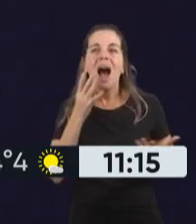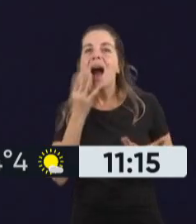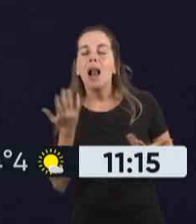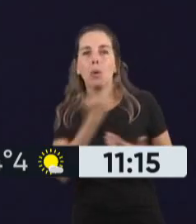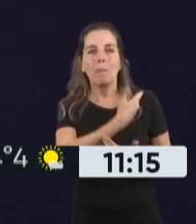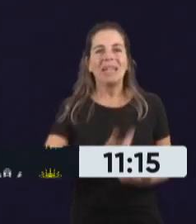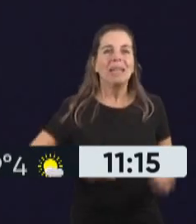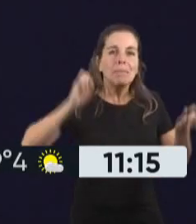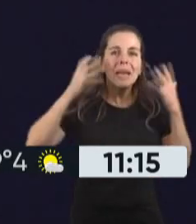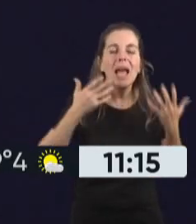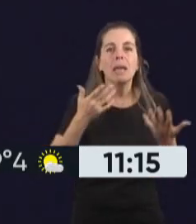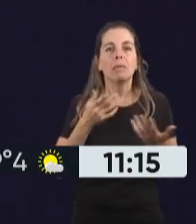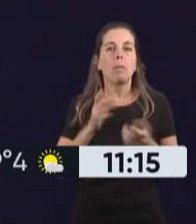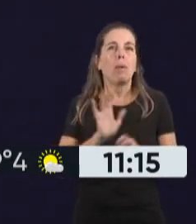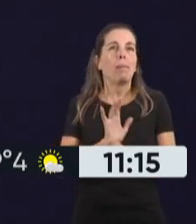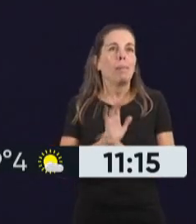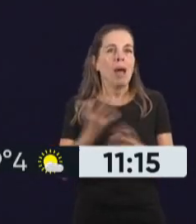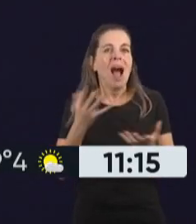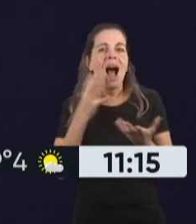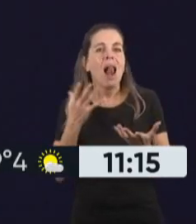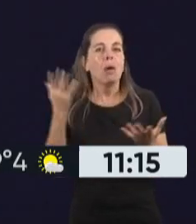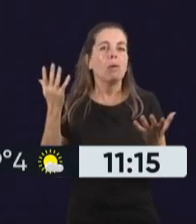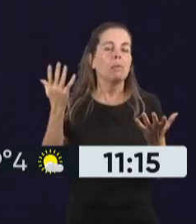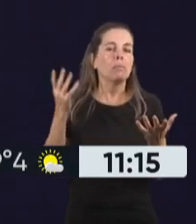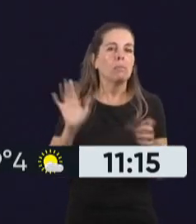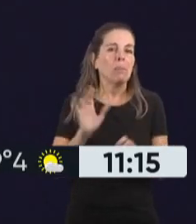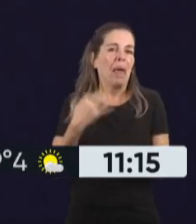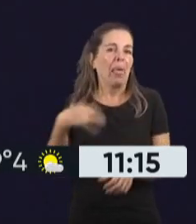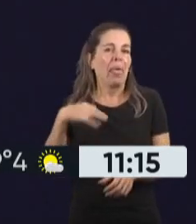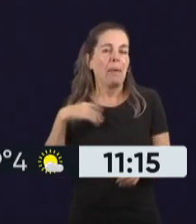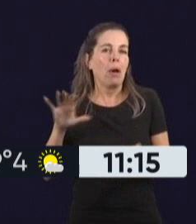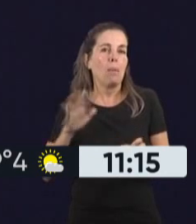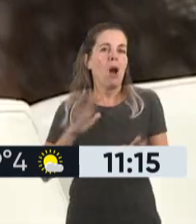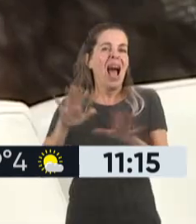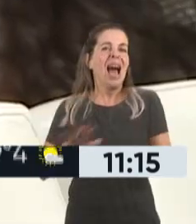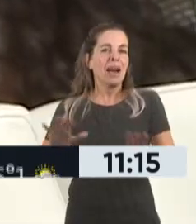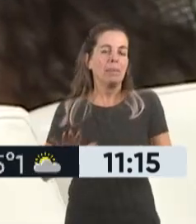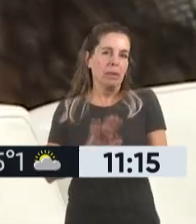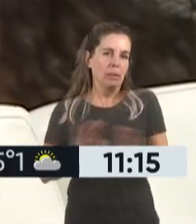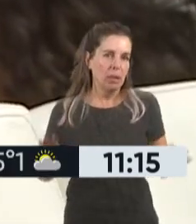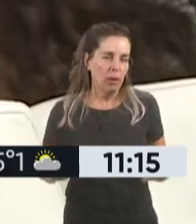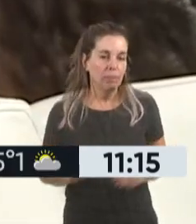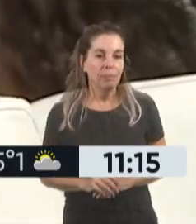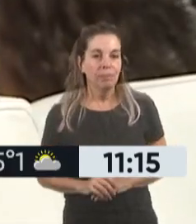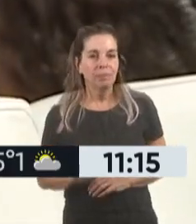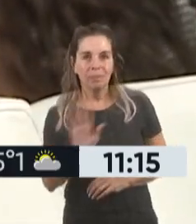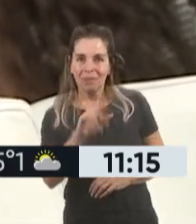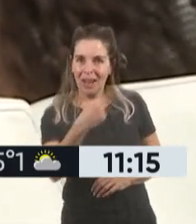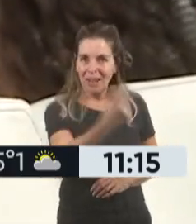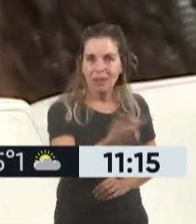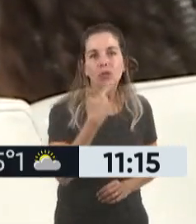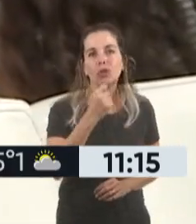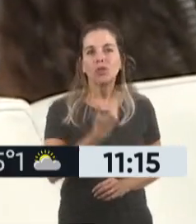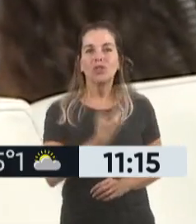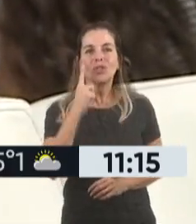tal caso no ha cometido nada de lo que tenga que arrepentirse, al menos por ahora. ¿Qué tal, vocero? ¿Cómo está? Sofía Rojas.